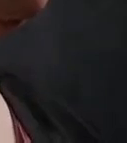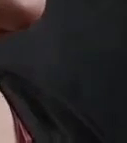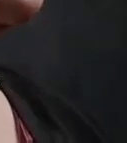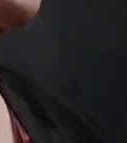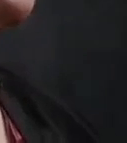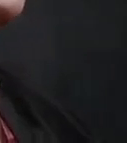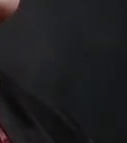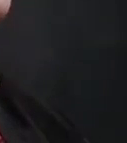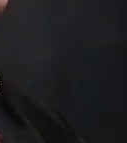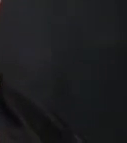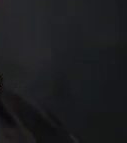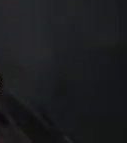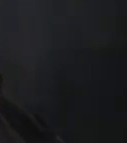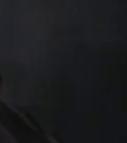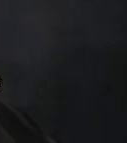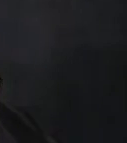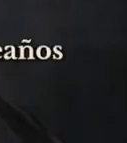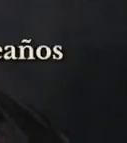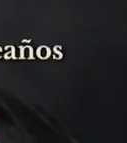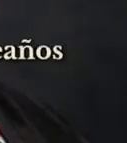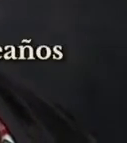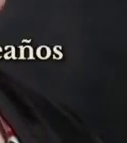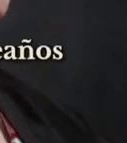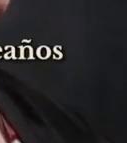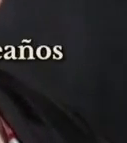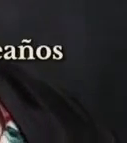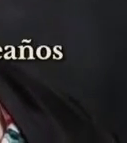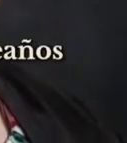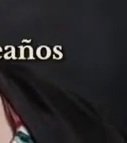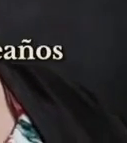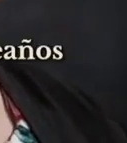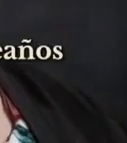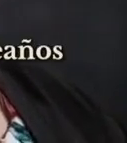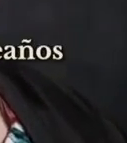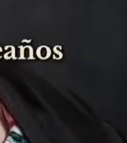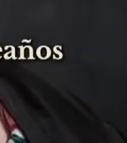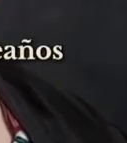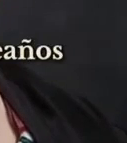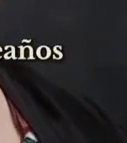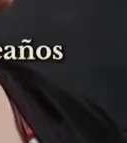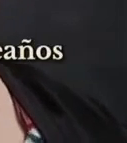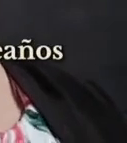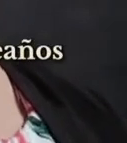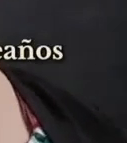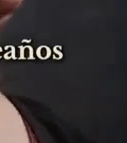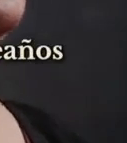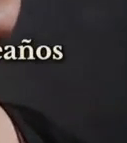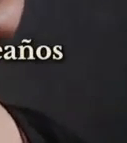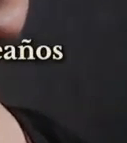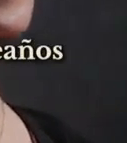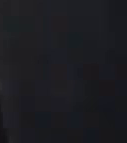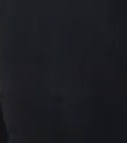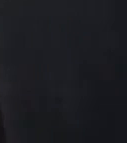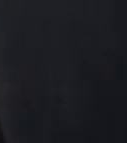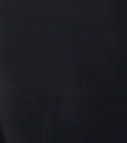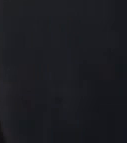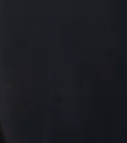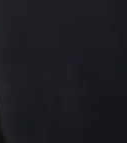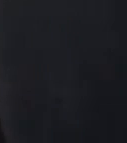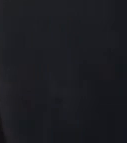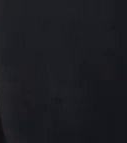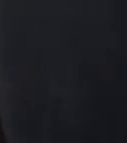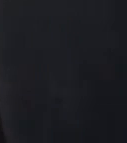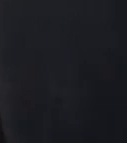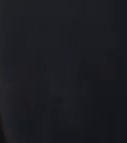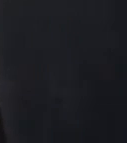siempre ha tenido presente y nunca olvida el día del cumpleaños de su subordinado o el día de